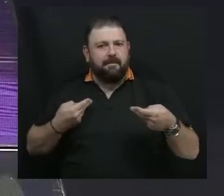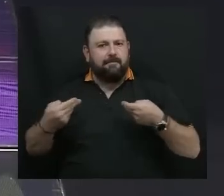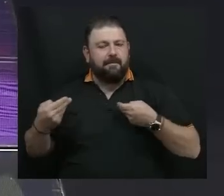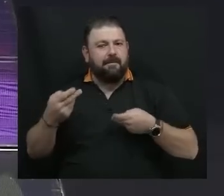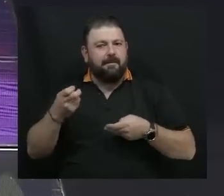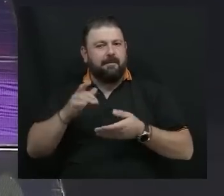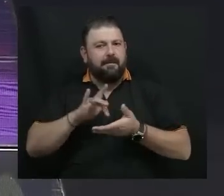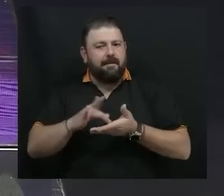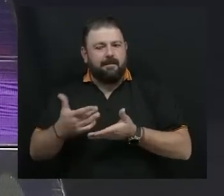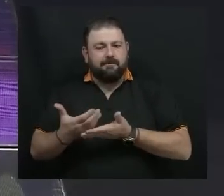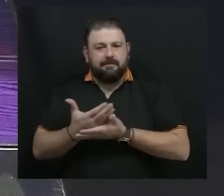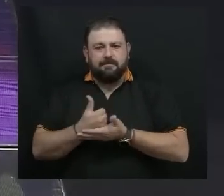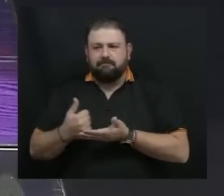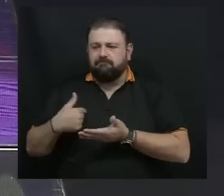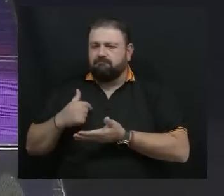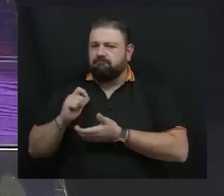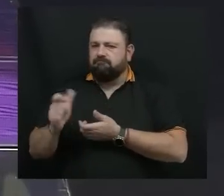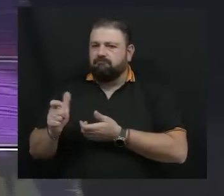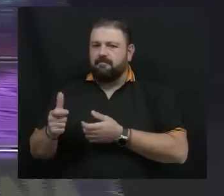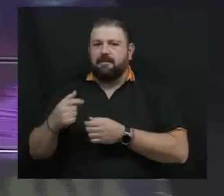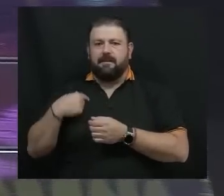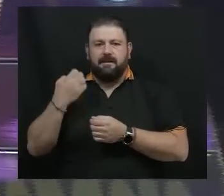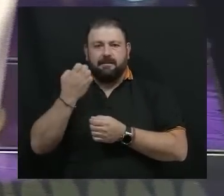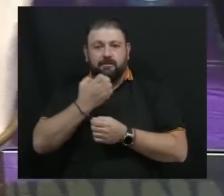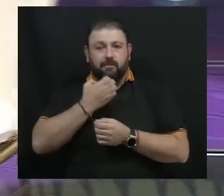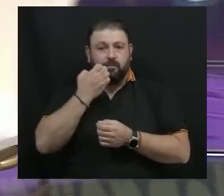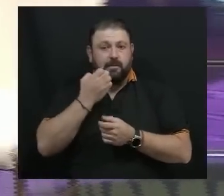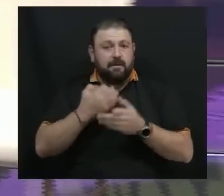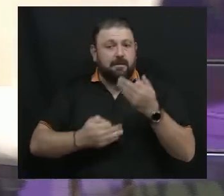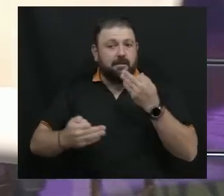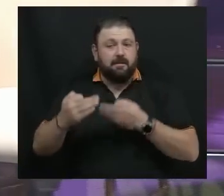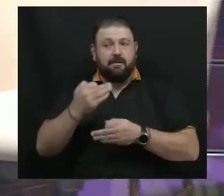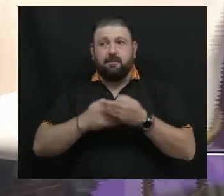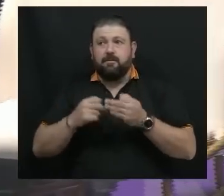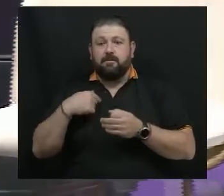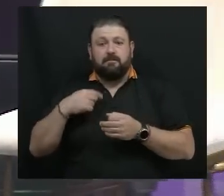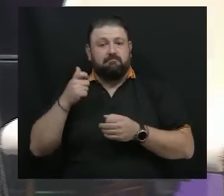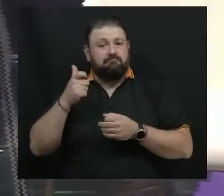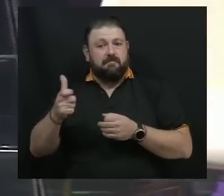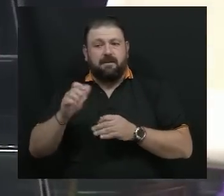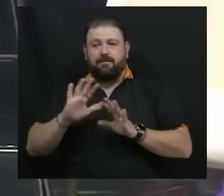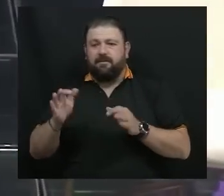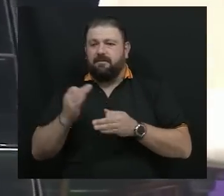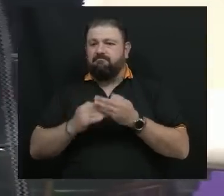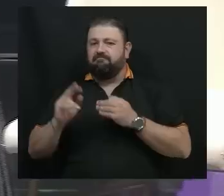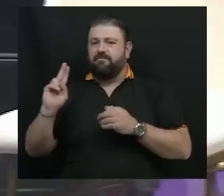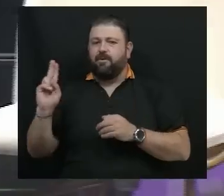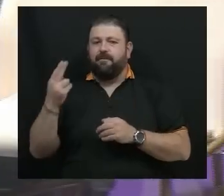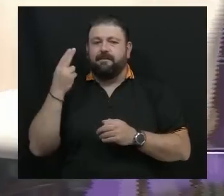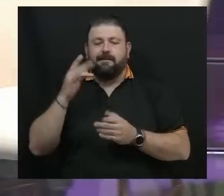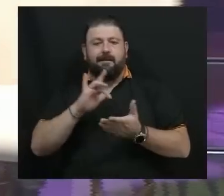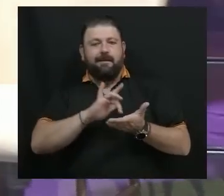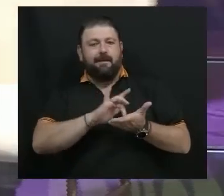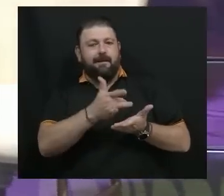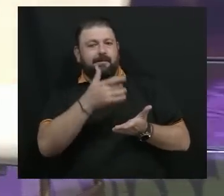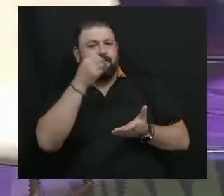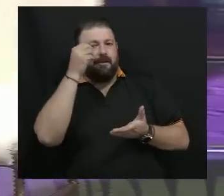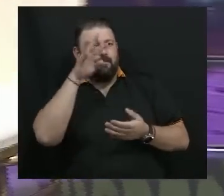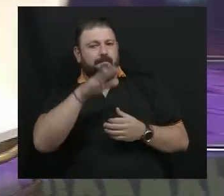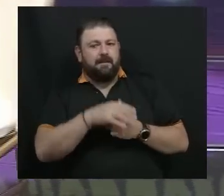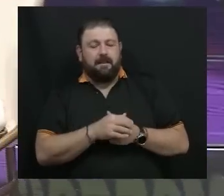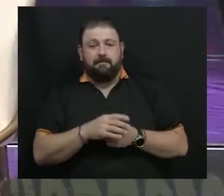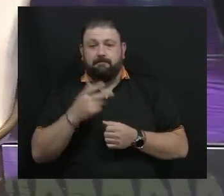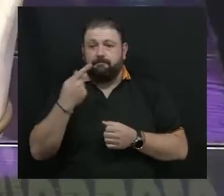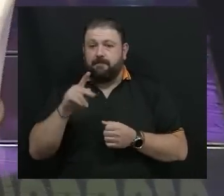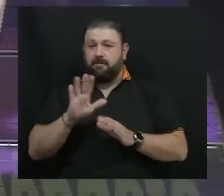equipo. Y para no hacerles la historia larga, pago toda mi universidad con OmniLife. Y cuando me graduó, tomo la decisión de